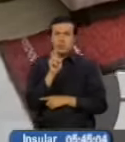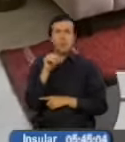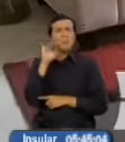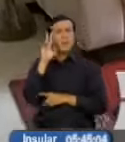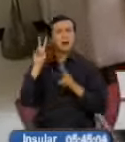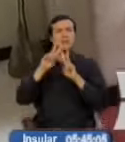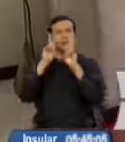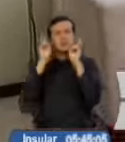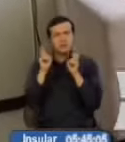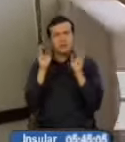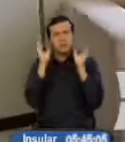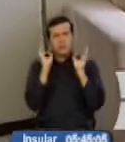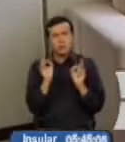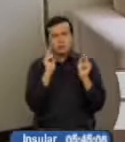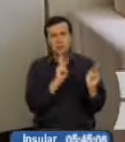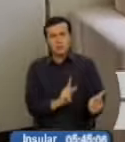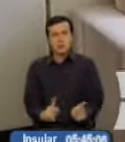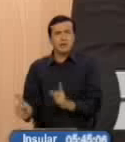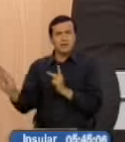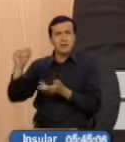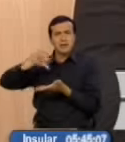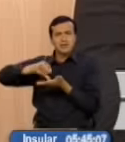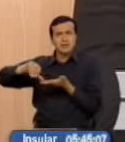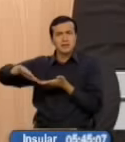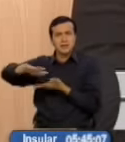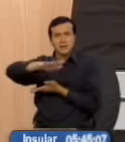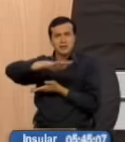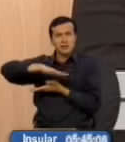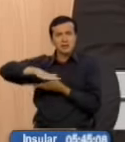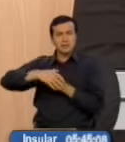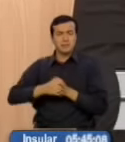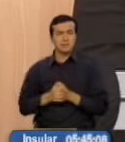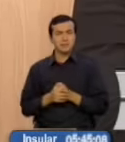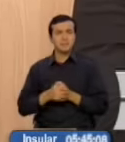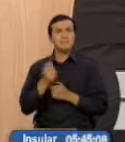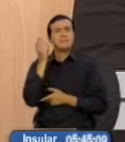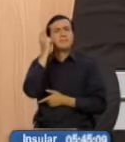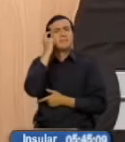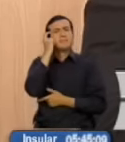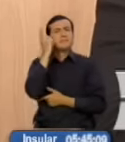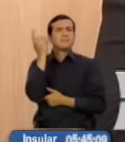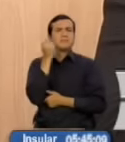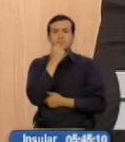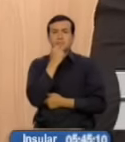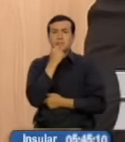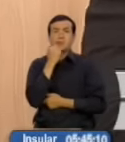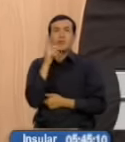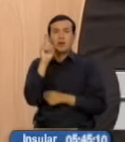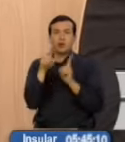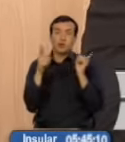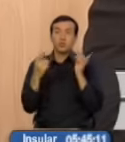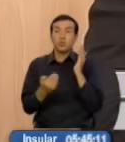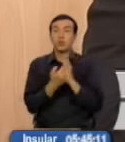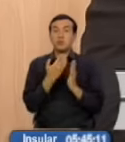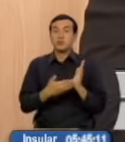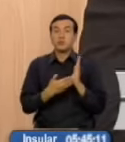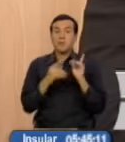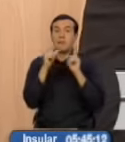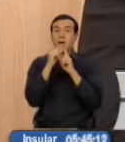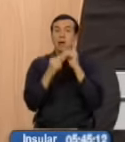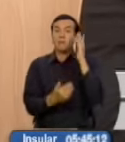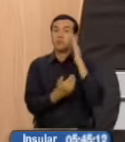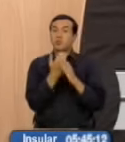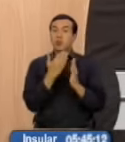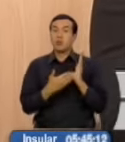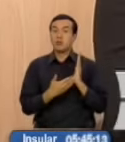tiene que ver con la nueva forma de planificar las urbes. Muchos de ellos creemos que están de moda, ¿no es cierto? Son términos que están de